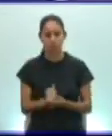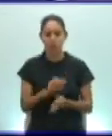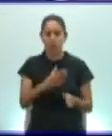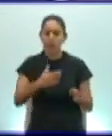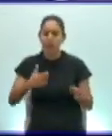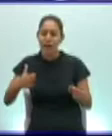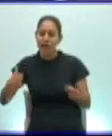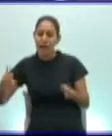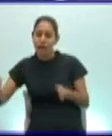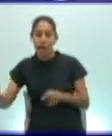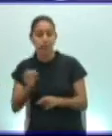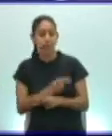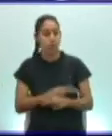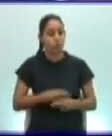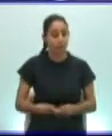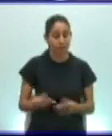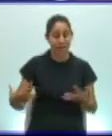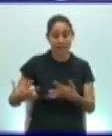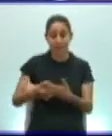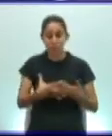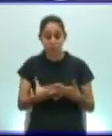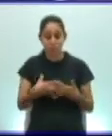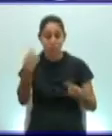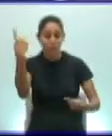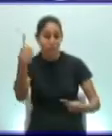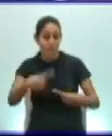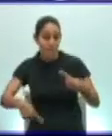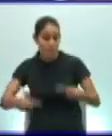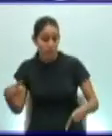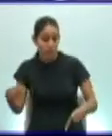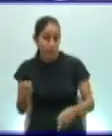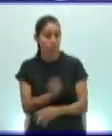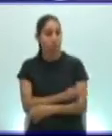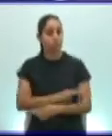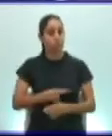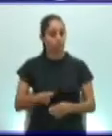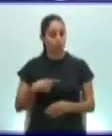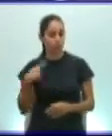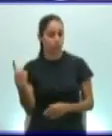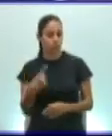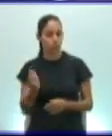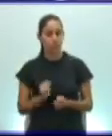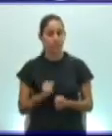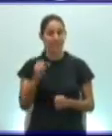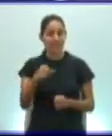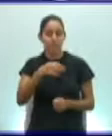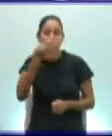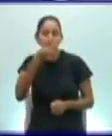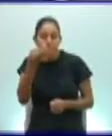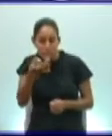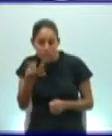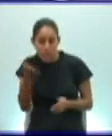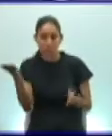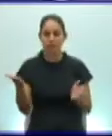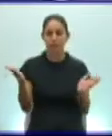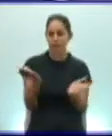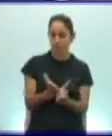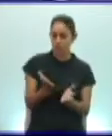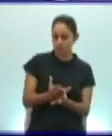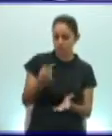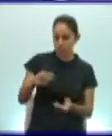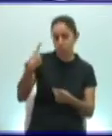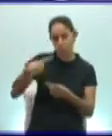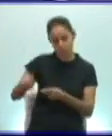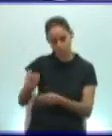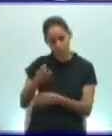la historia, Estados Unidos ha sido nuestro enemigo histórico. Y esto es lo que nos argumenta en la clase de hoy otros hechos que